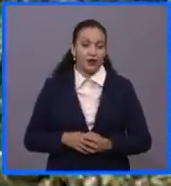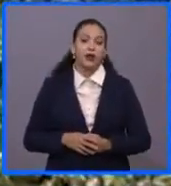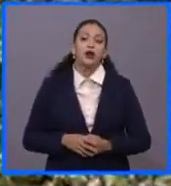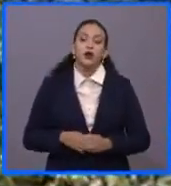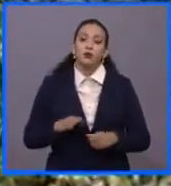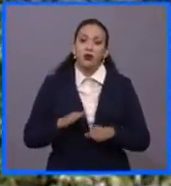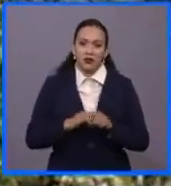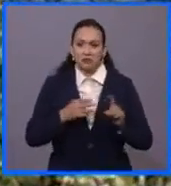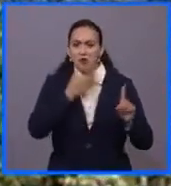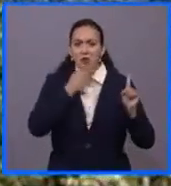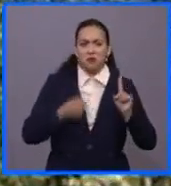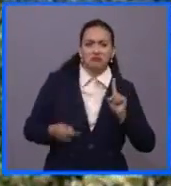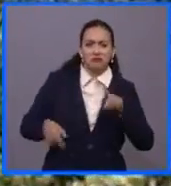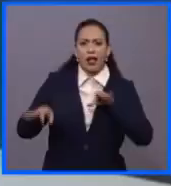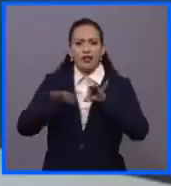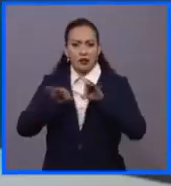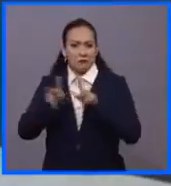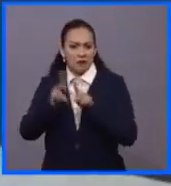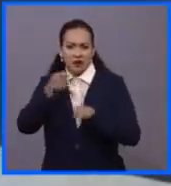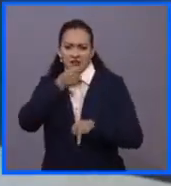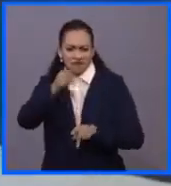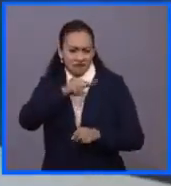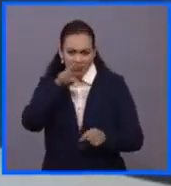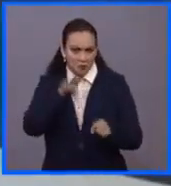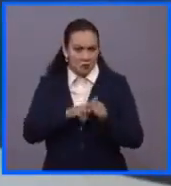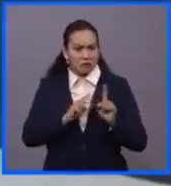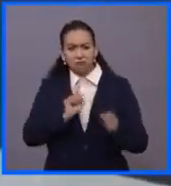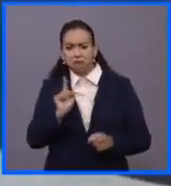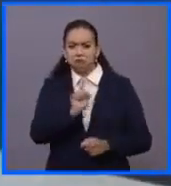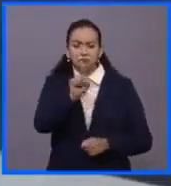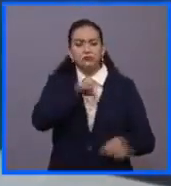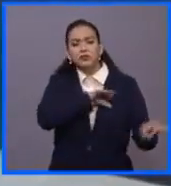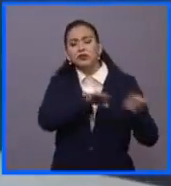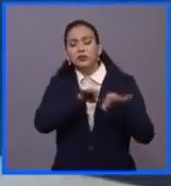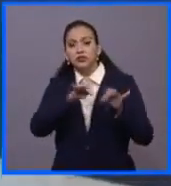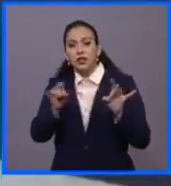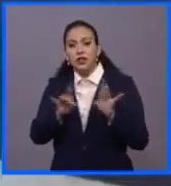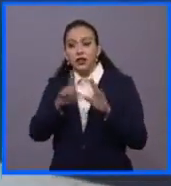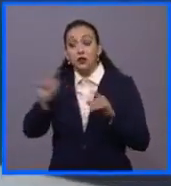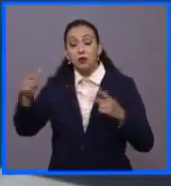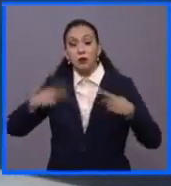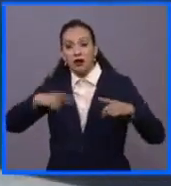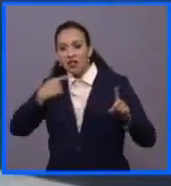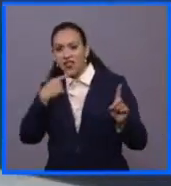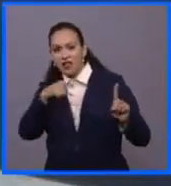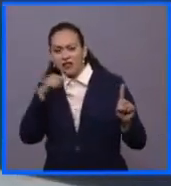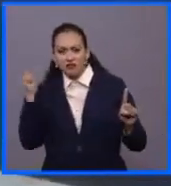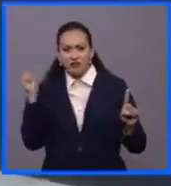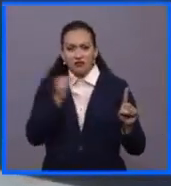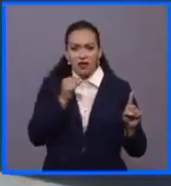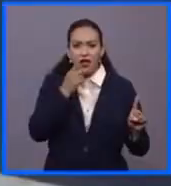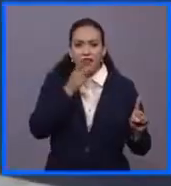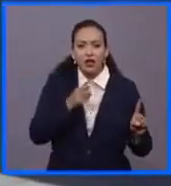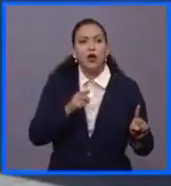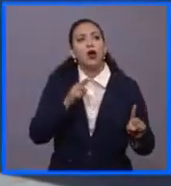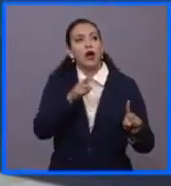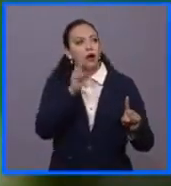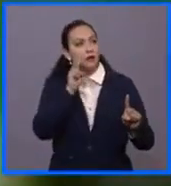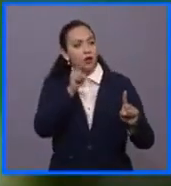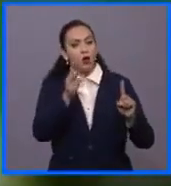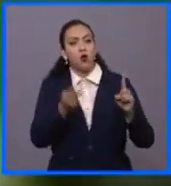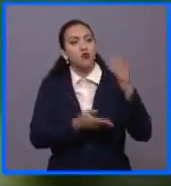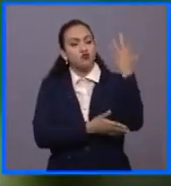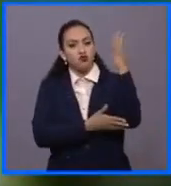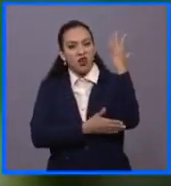cobertura periodística. Relató que acudió a la localidad tras una denuncia ciudadana relacionada con la tala ilegal de un árbol